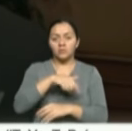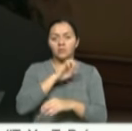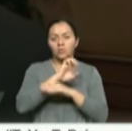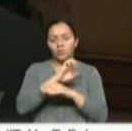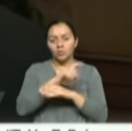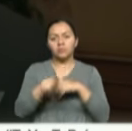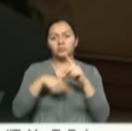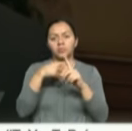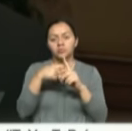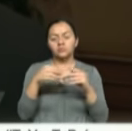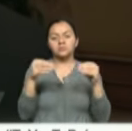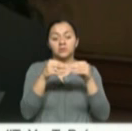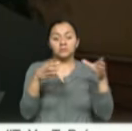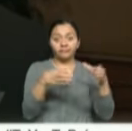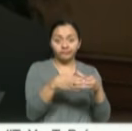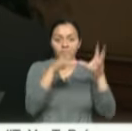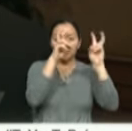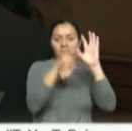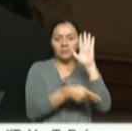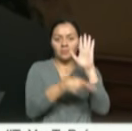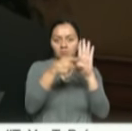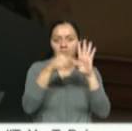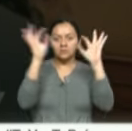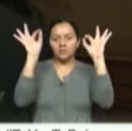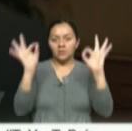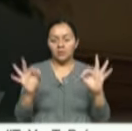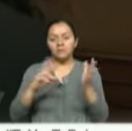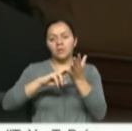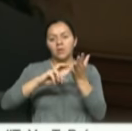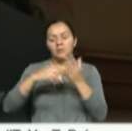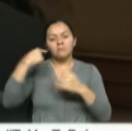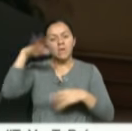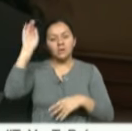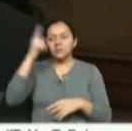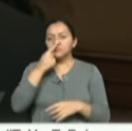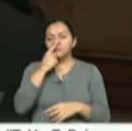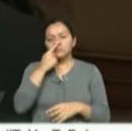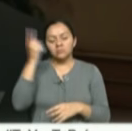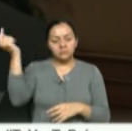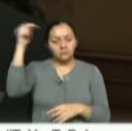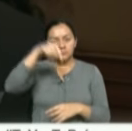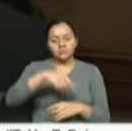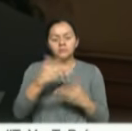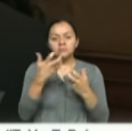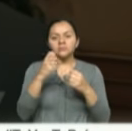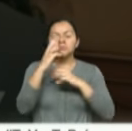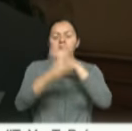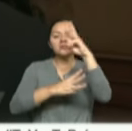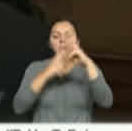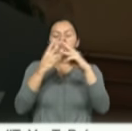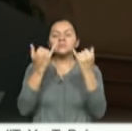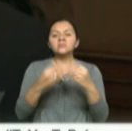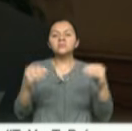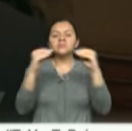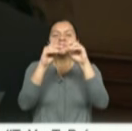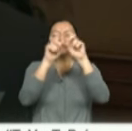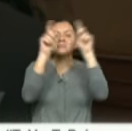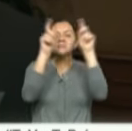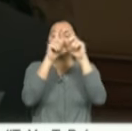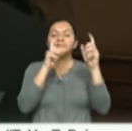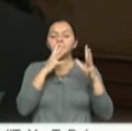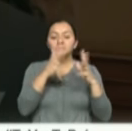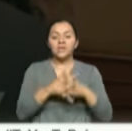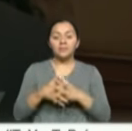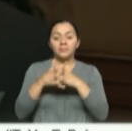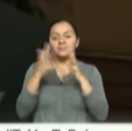en el sector petrolero, de energía y de minería principalmente. Es importante que el mundo y en este caso las empresas americanas